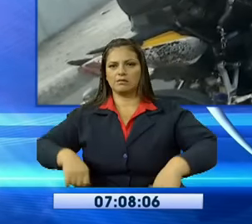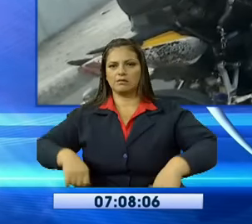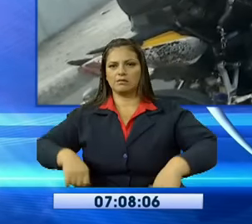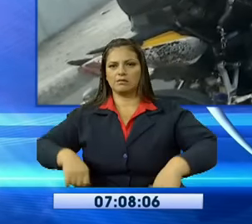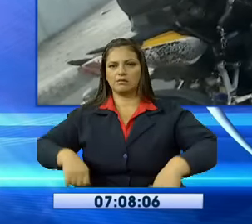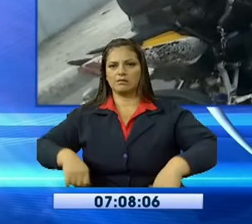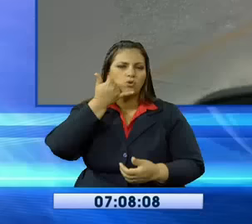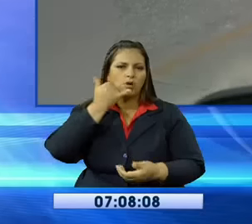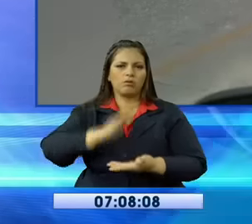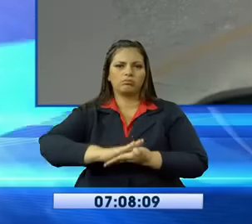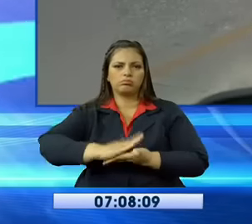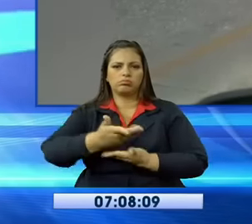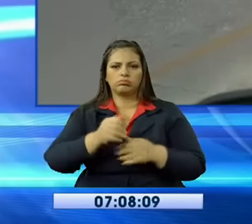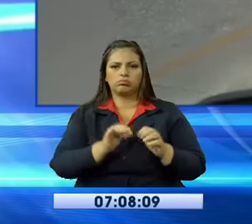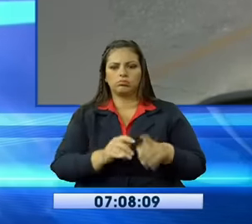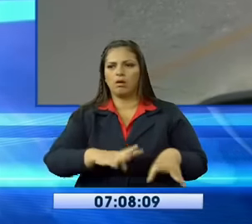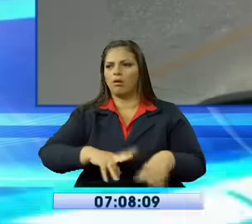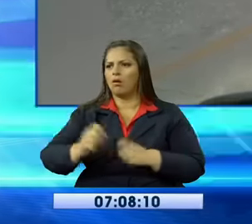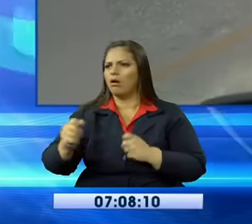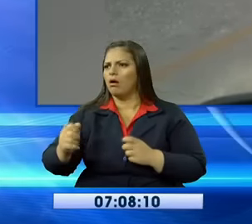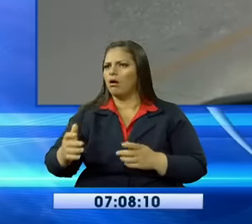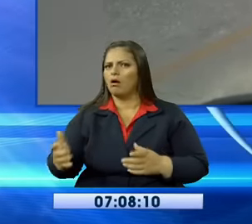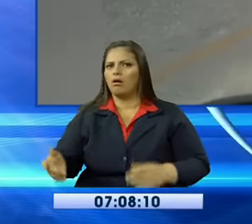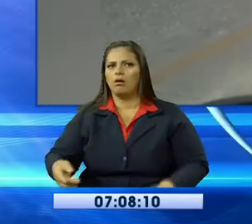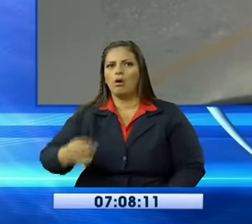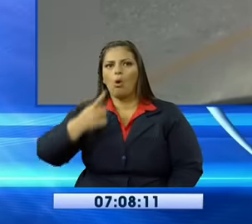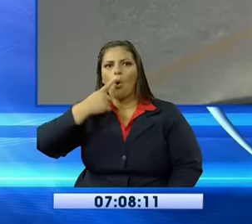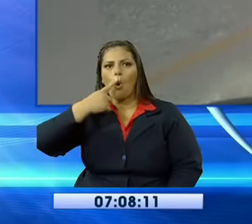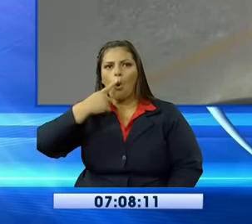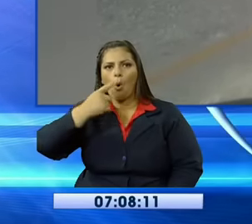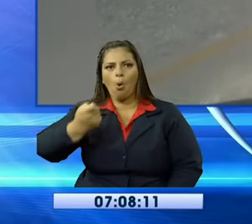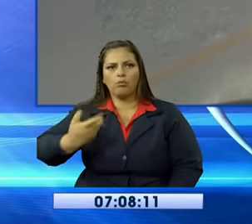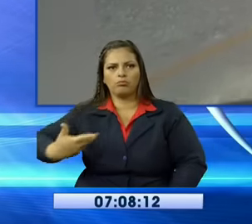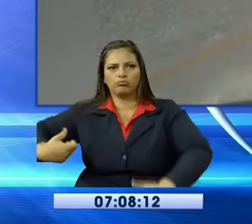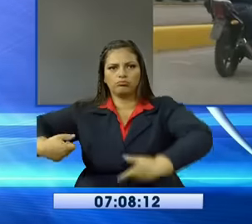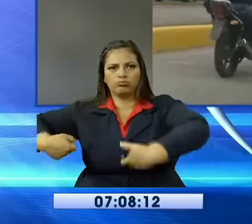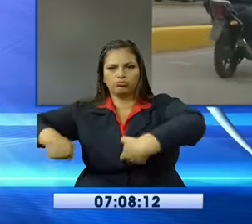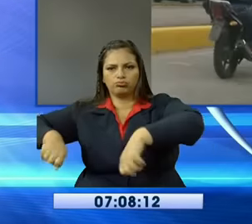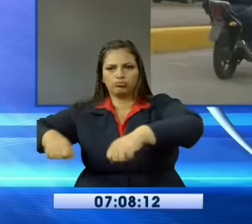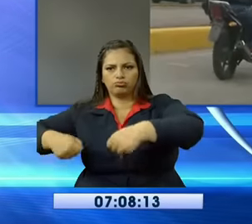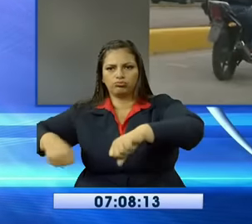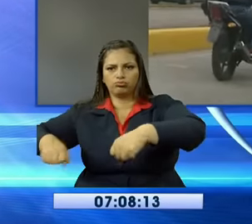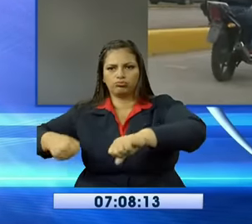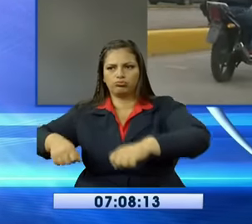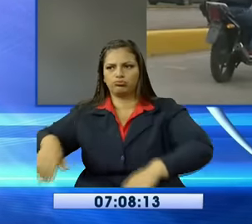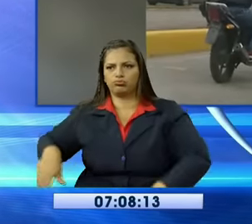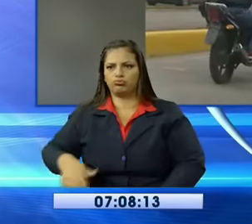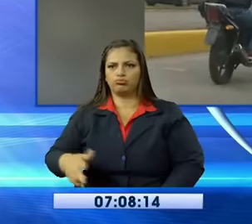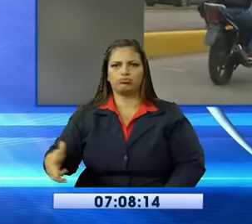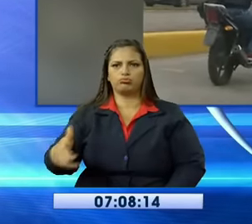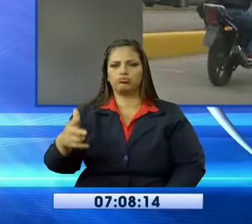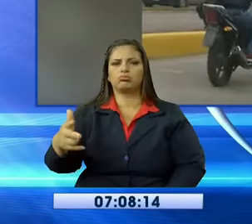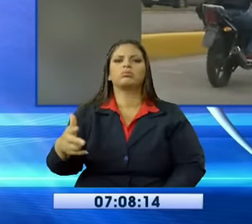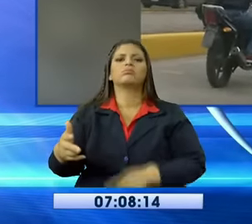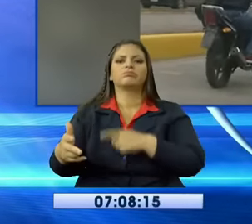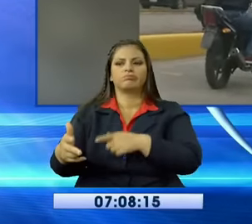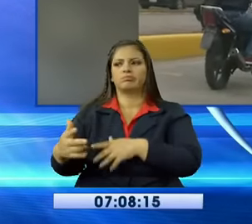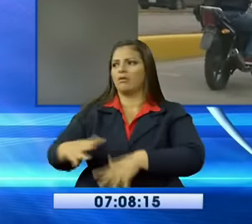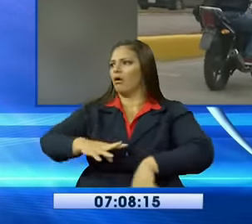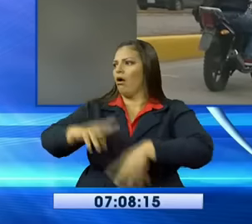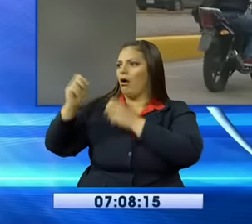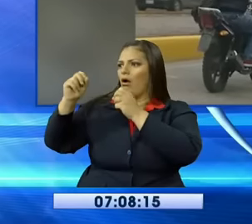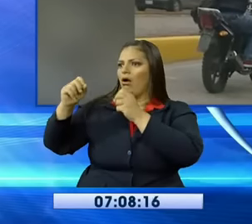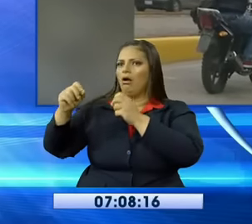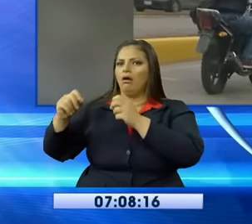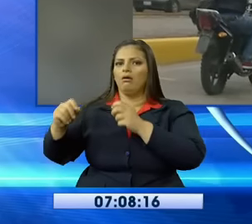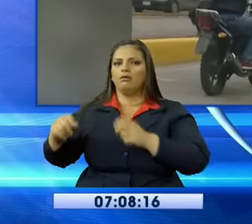Ahí. Desgraciadamente. Por acá hay un hotel de aquí cercano, aquí en la avenida. En el norte de la ciudad. Que no tiene nada que ver, ¿no? No, en absoluto. Bueno, vamos con otra información.